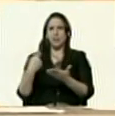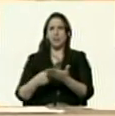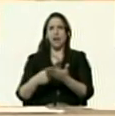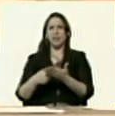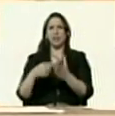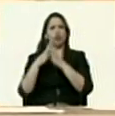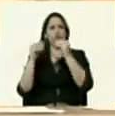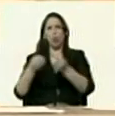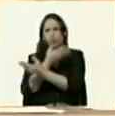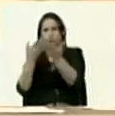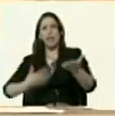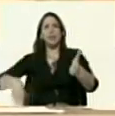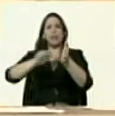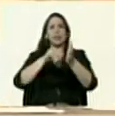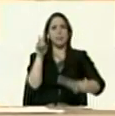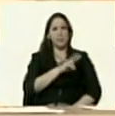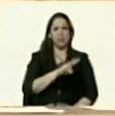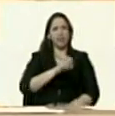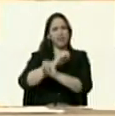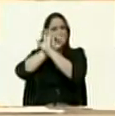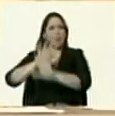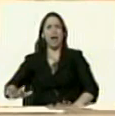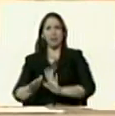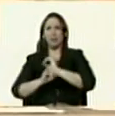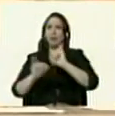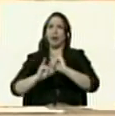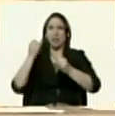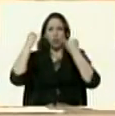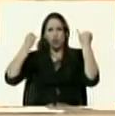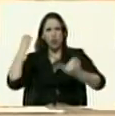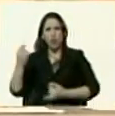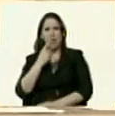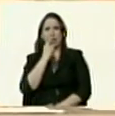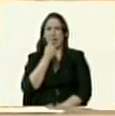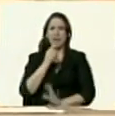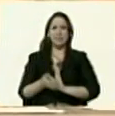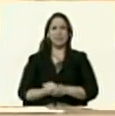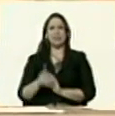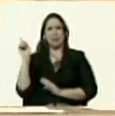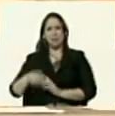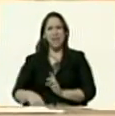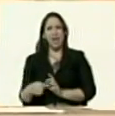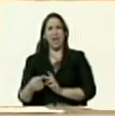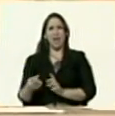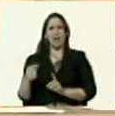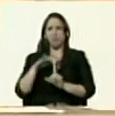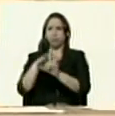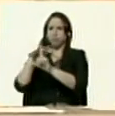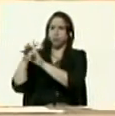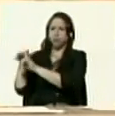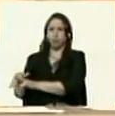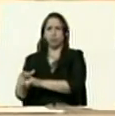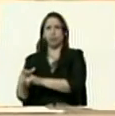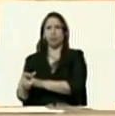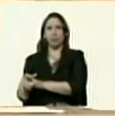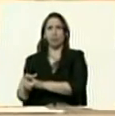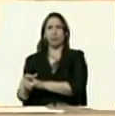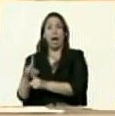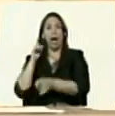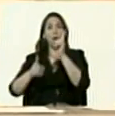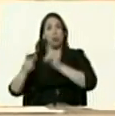patria, regresen a Venezuela. Y ya basta de ideología neonazi discriminatoria. Algún día en Perú se